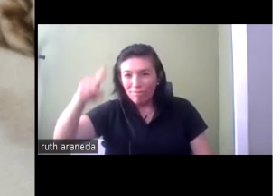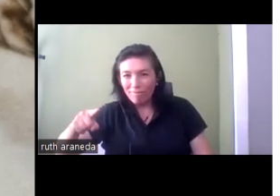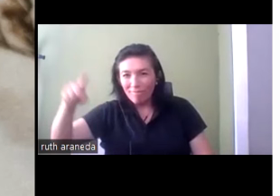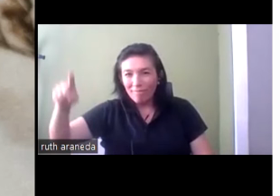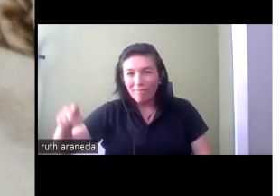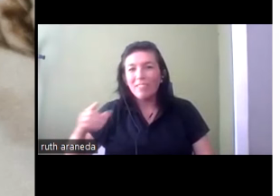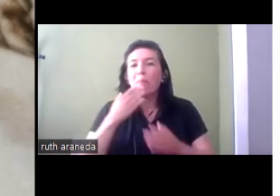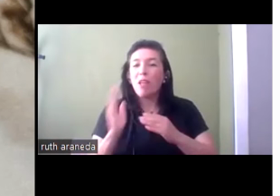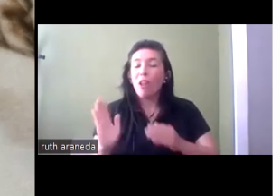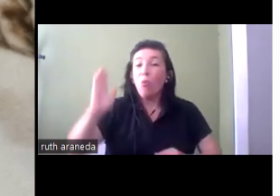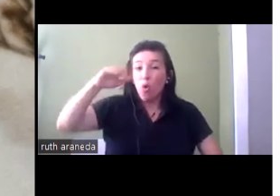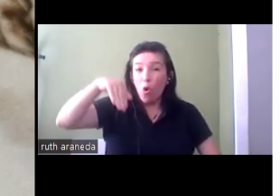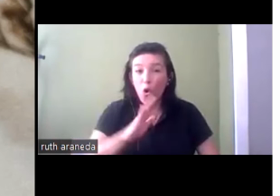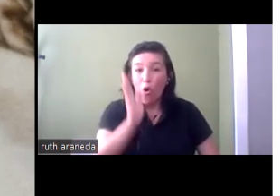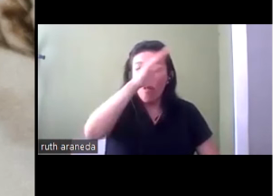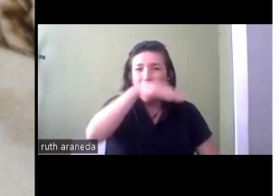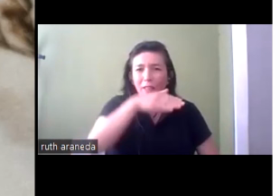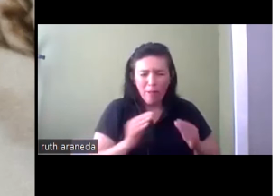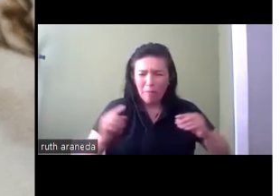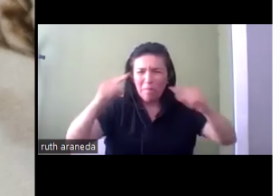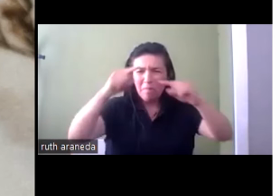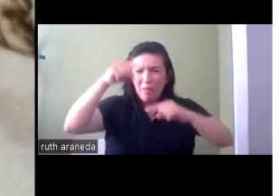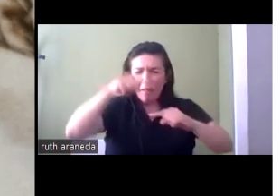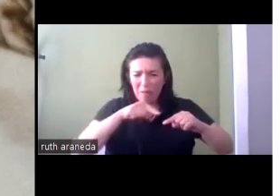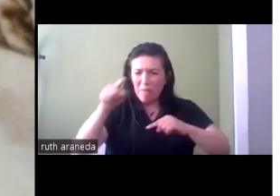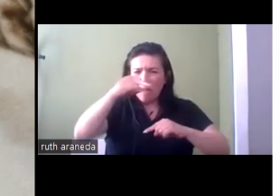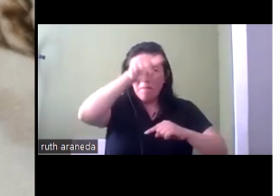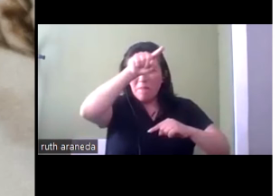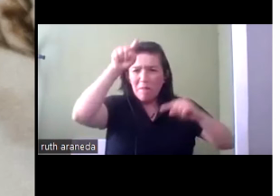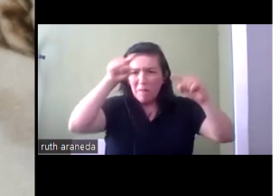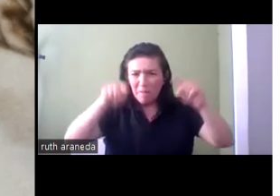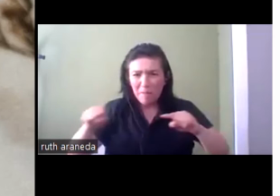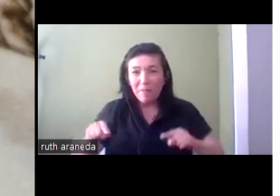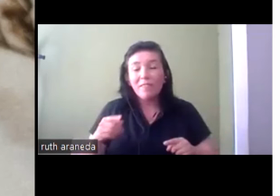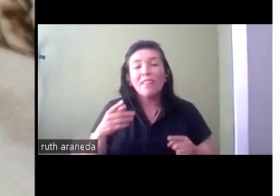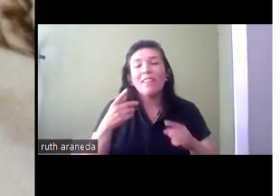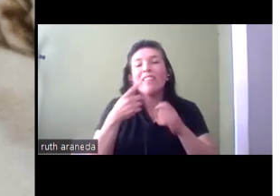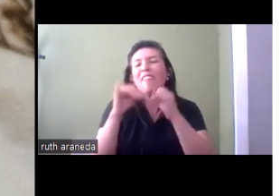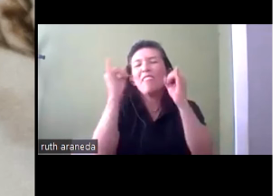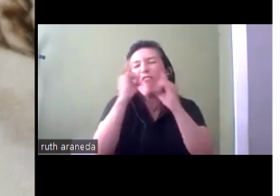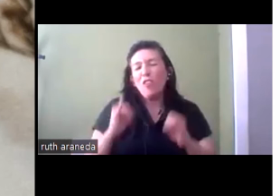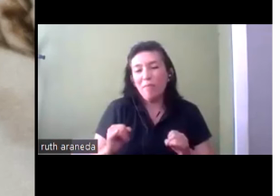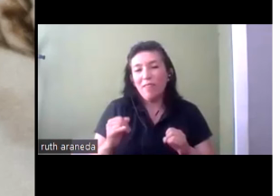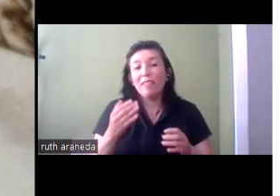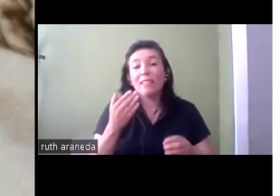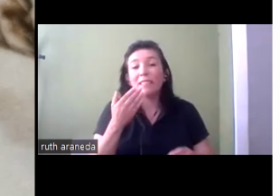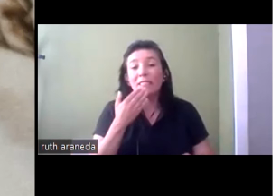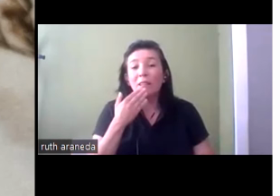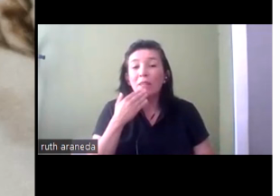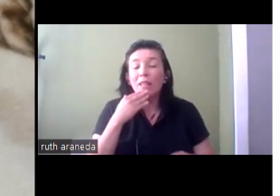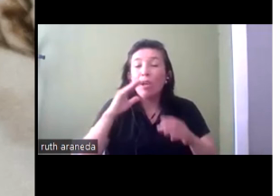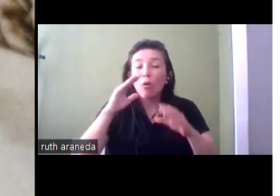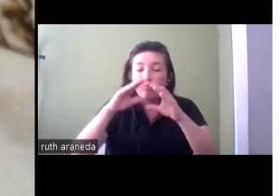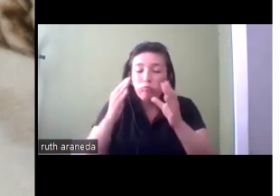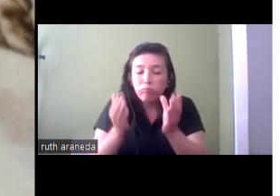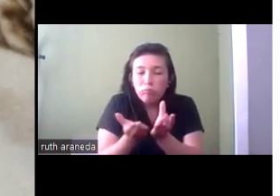tipo ondas, laberintos, entre otros, además de la aparición también de, o la prevalencia, mejor dicho, de vasijas un poco